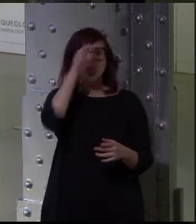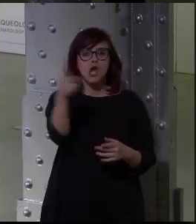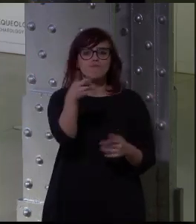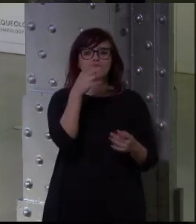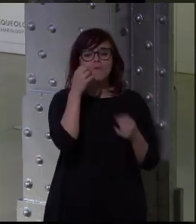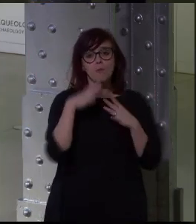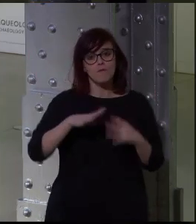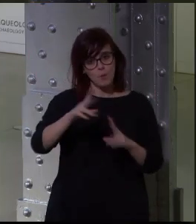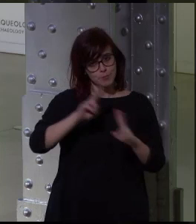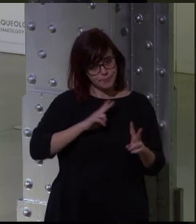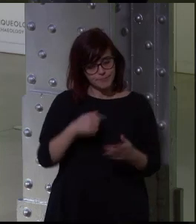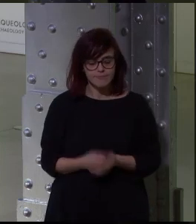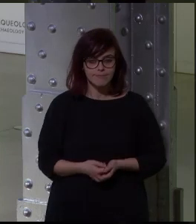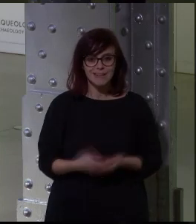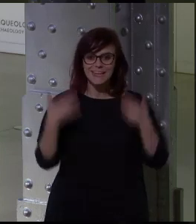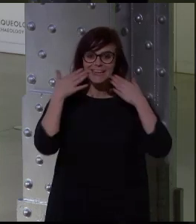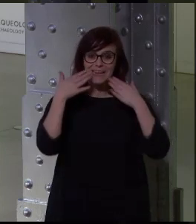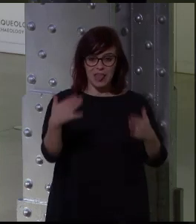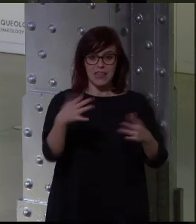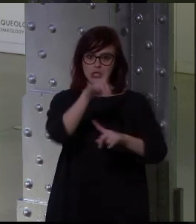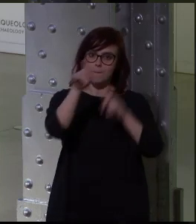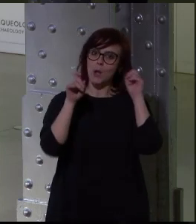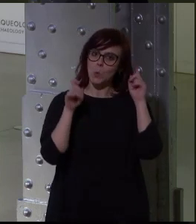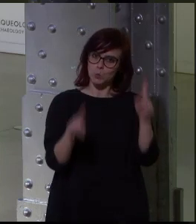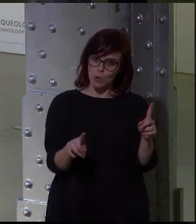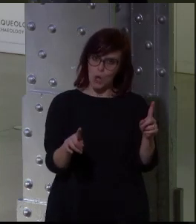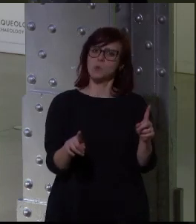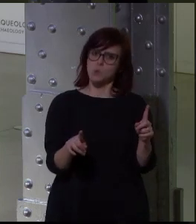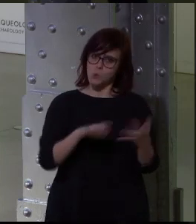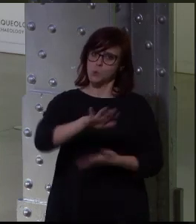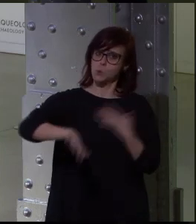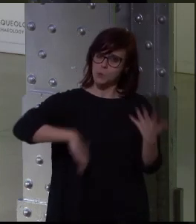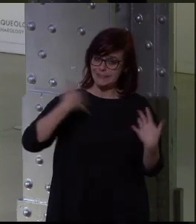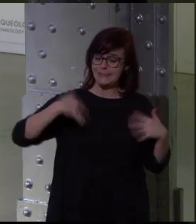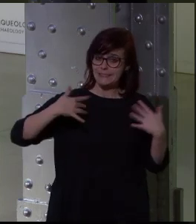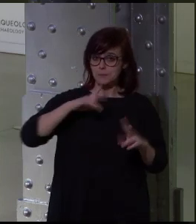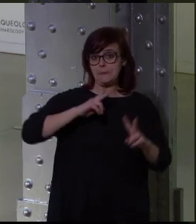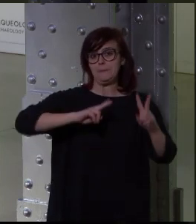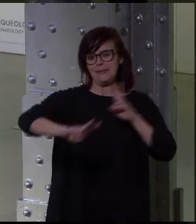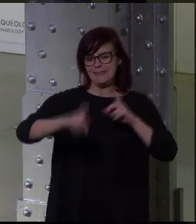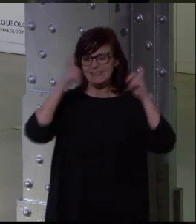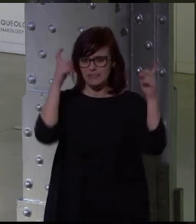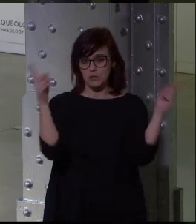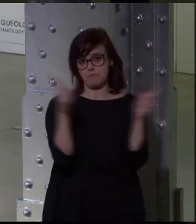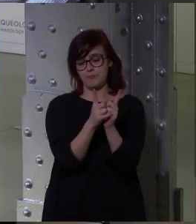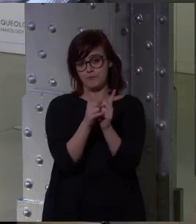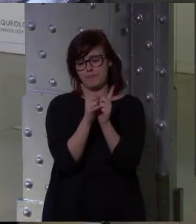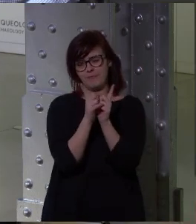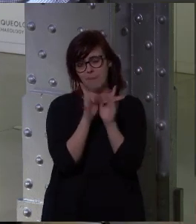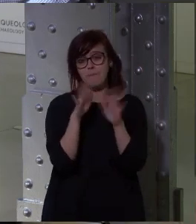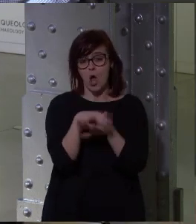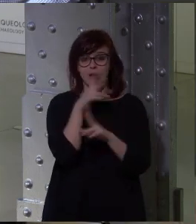por favor. Gracias por la pregunta. Es una pregunta complicada y voy a hacer una respuesta corta, porque es un tema que puede haber